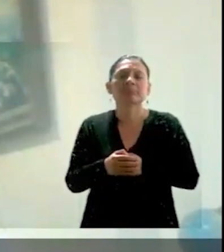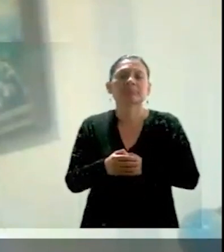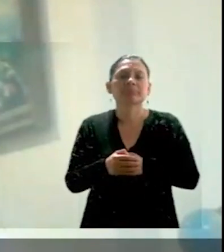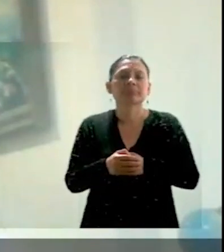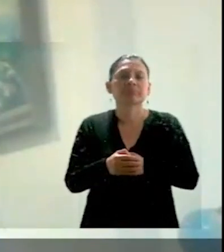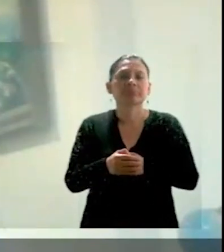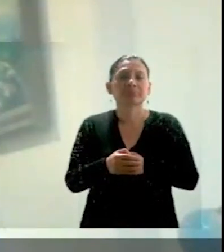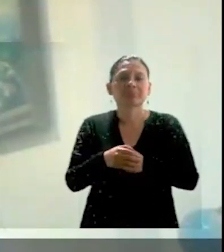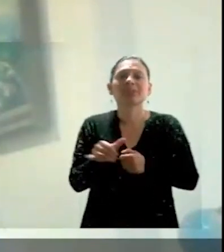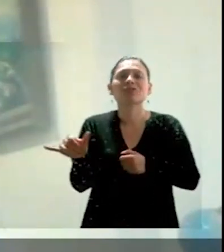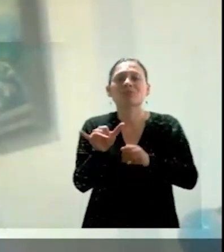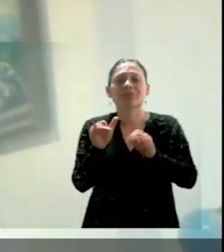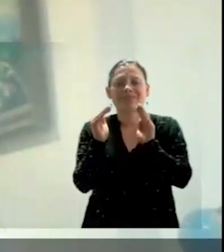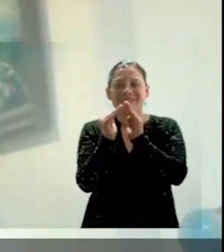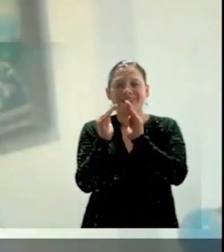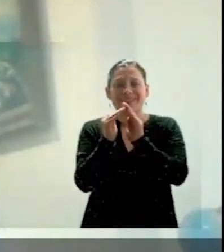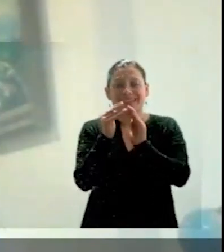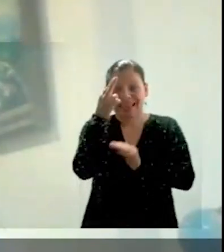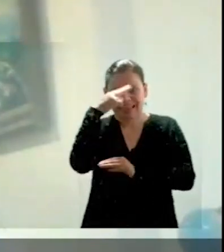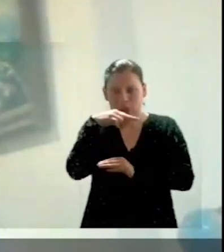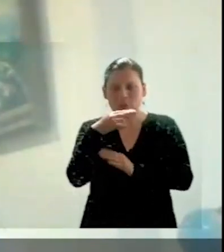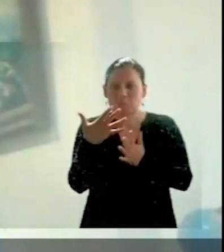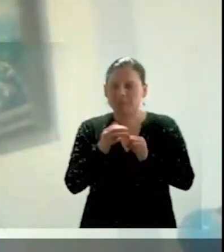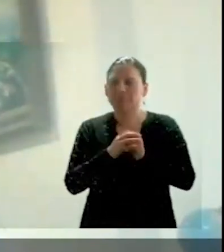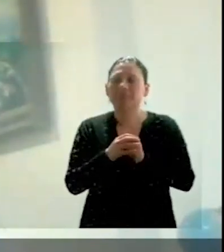con los hijos? De pronto poner una...